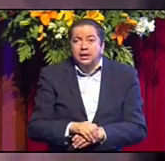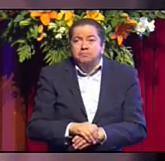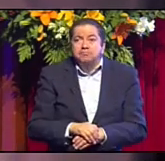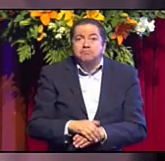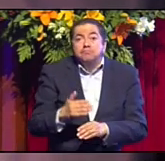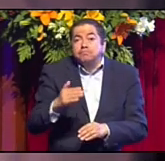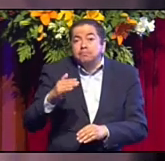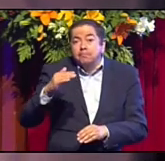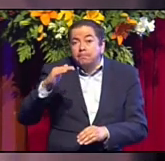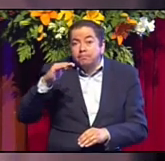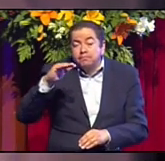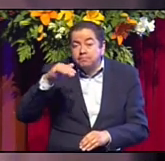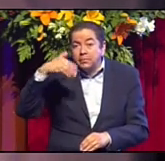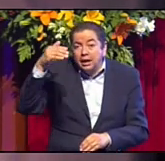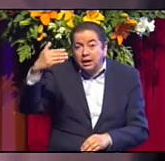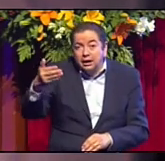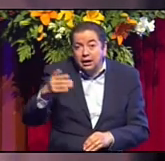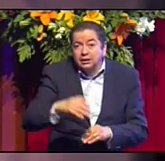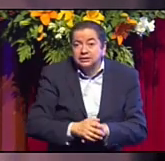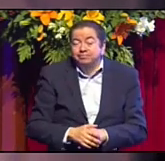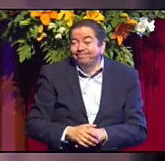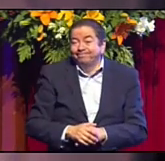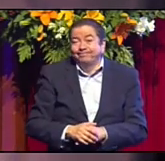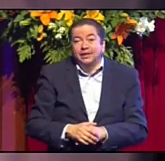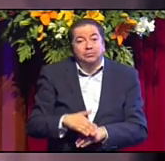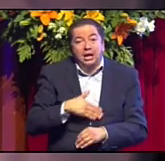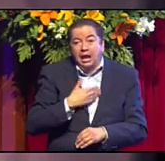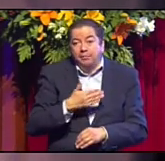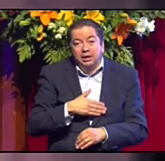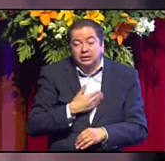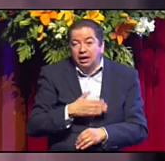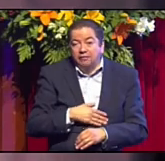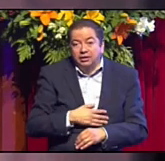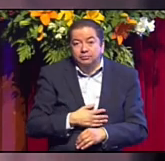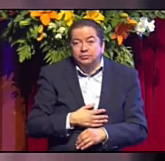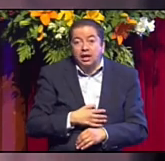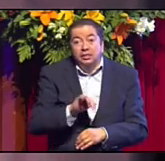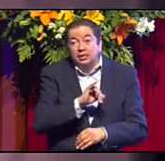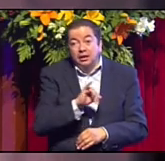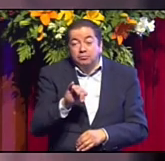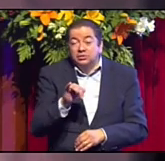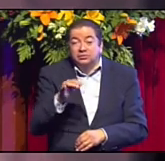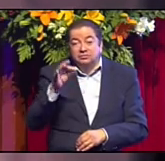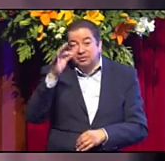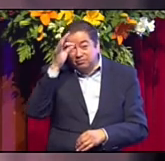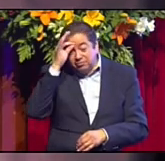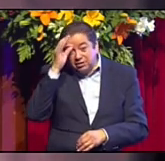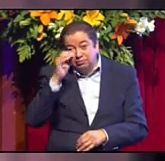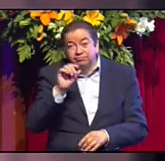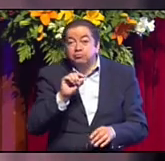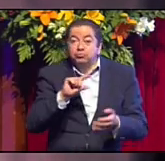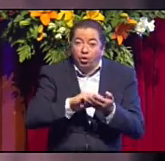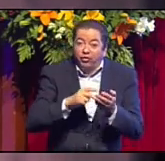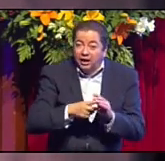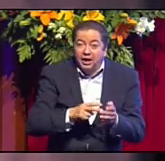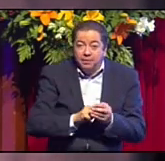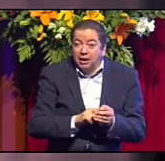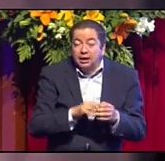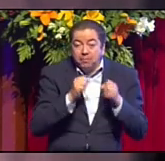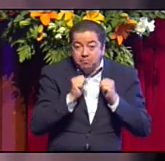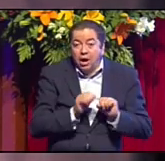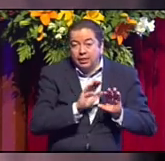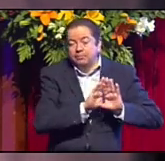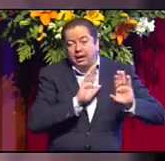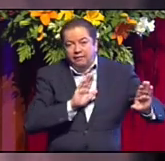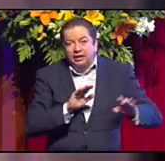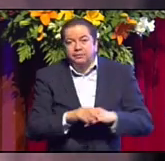de mañana lamentar una cosa que pudimos prevenir. Por eso nosotros colocamos nuestras herramientas, pero hay más